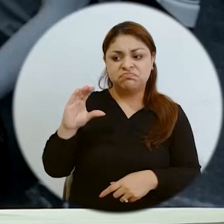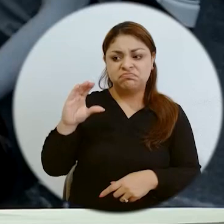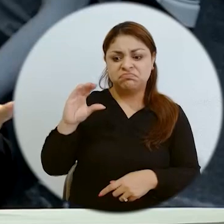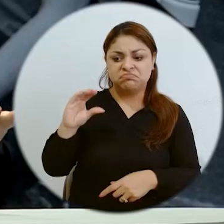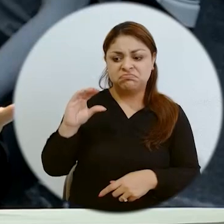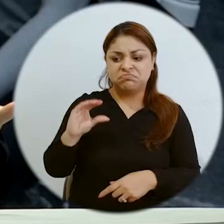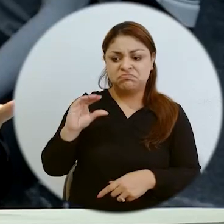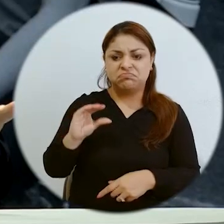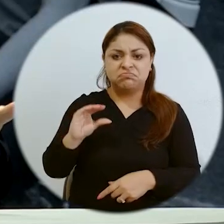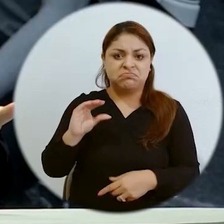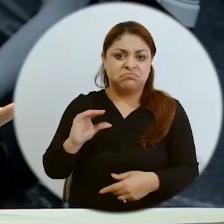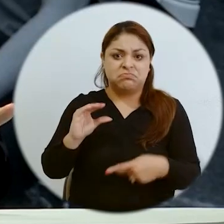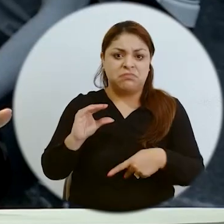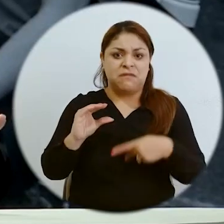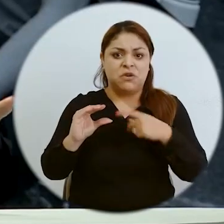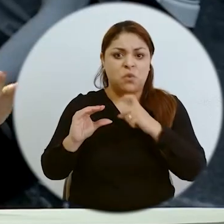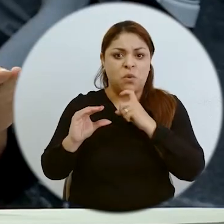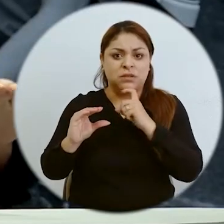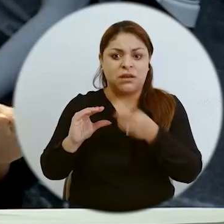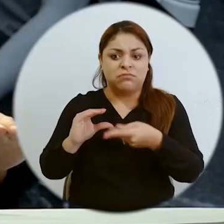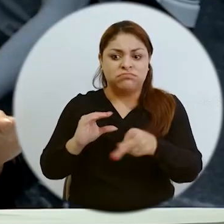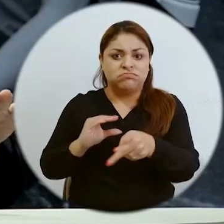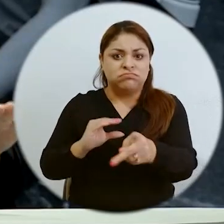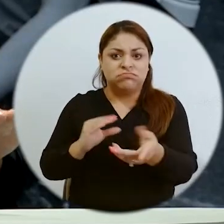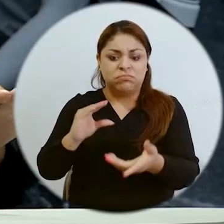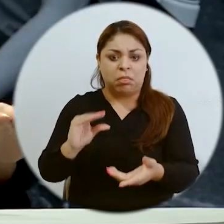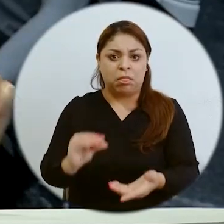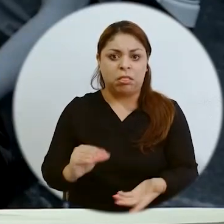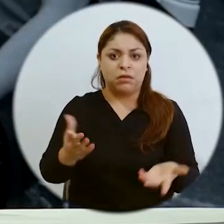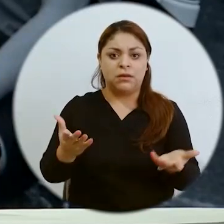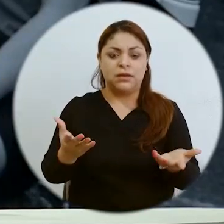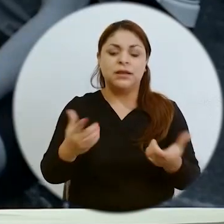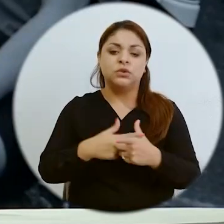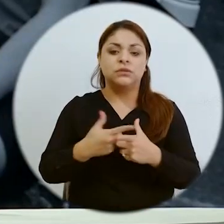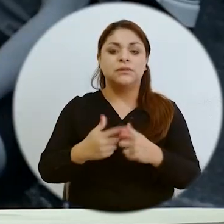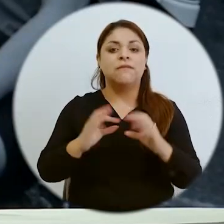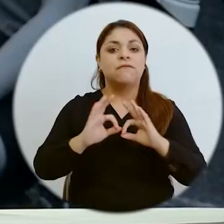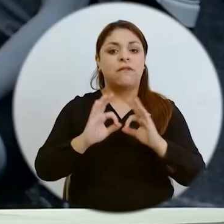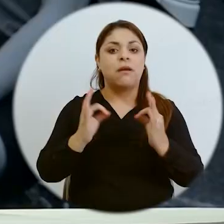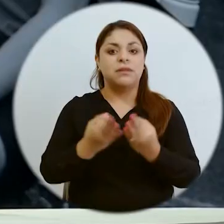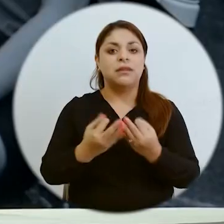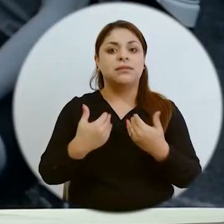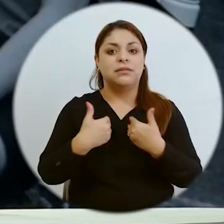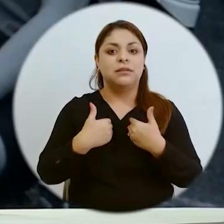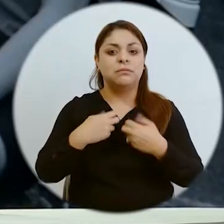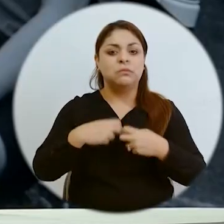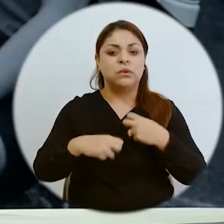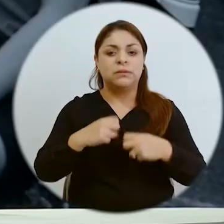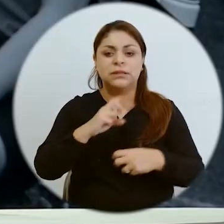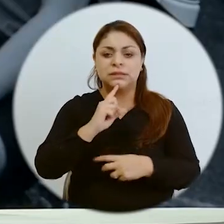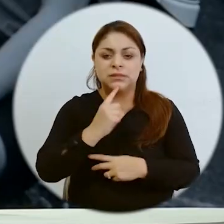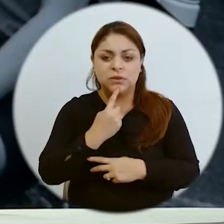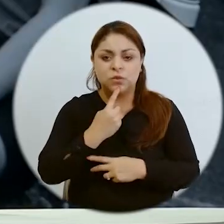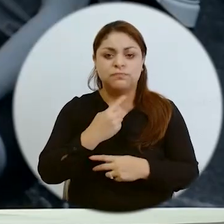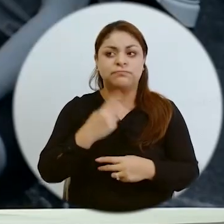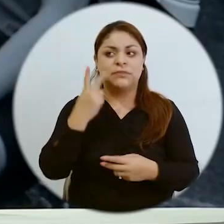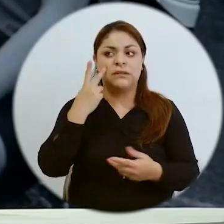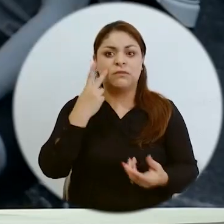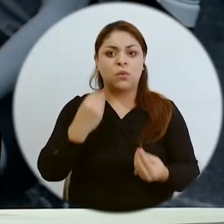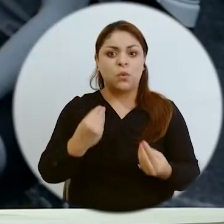más paupérrimos para vivir. Y esto está metiendo a cada vez a más familias en un problema serio de